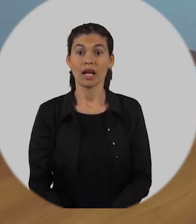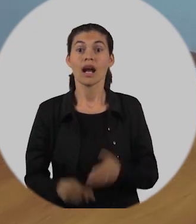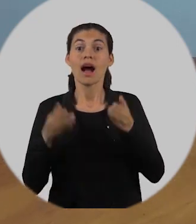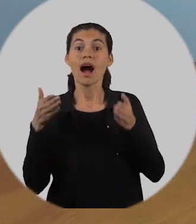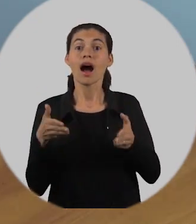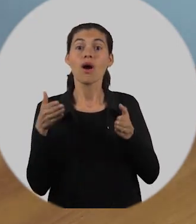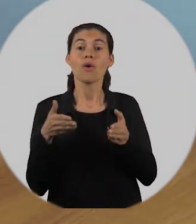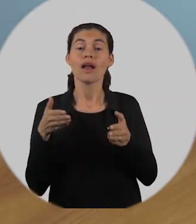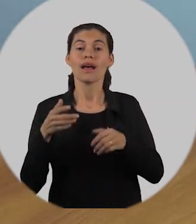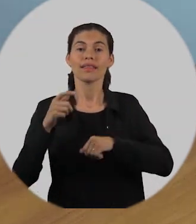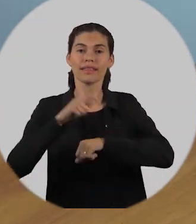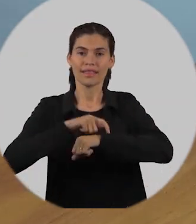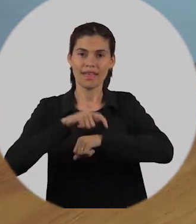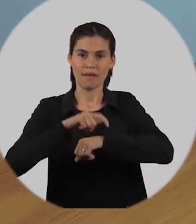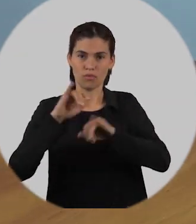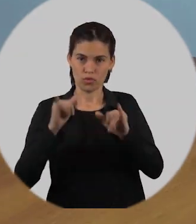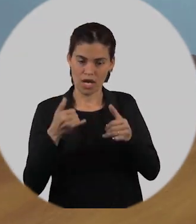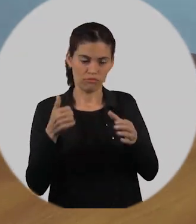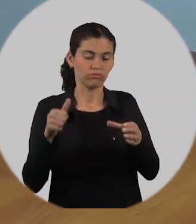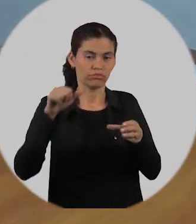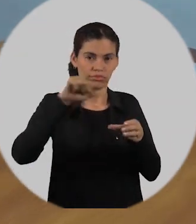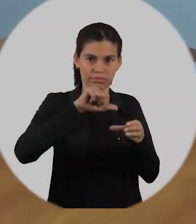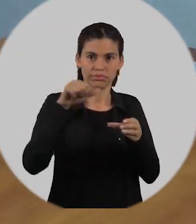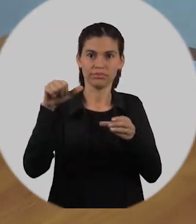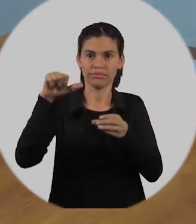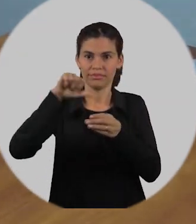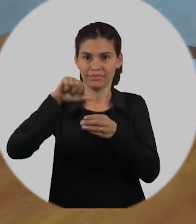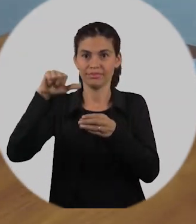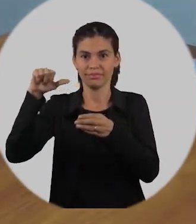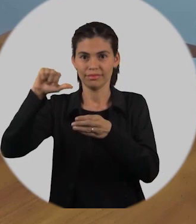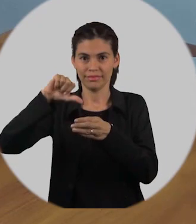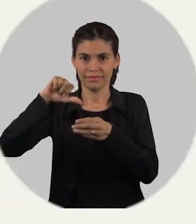Y ahora procedemos al envasado.